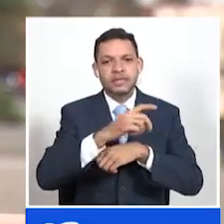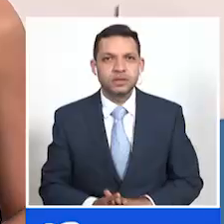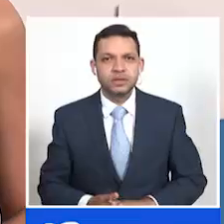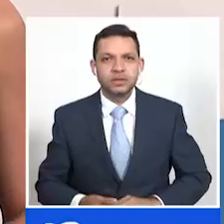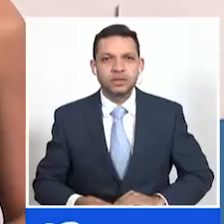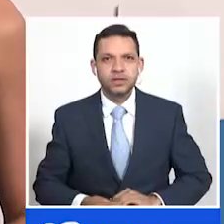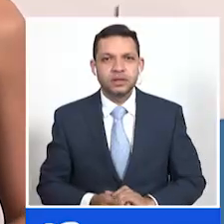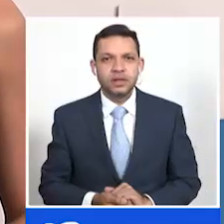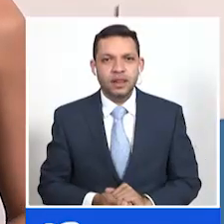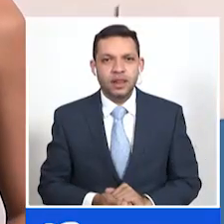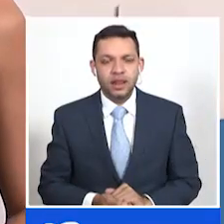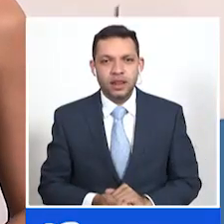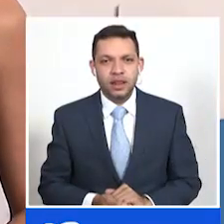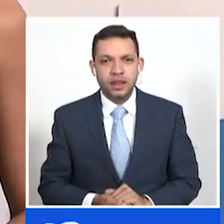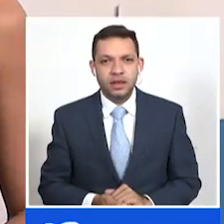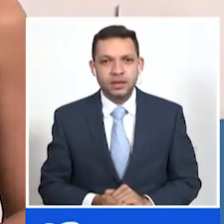horario.